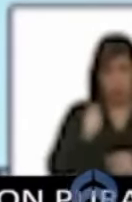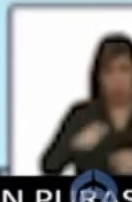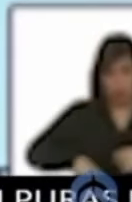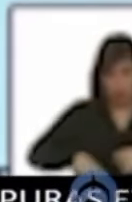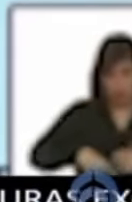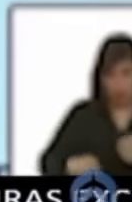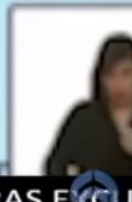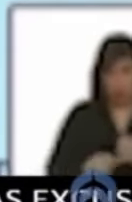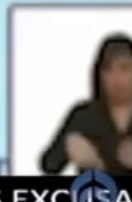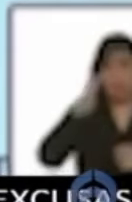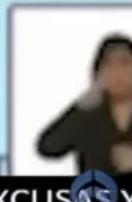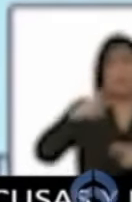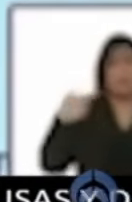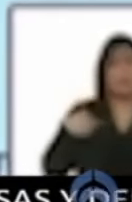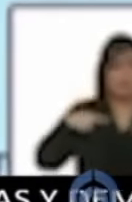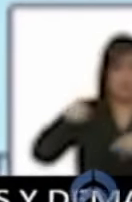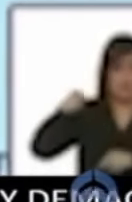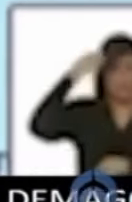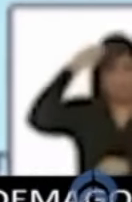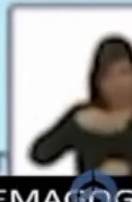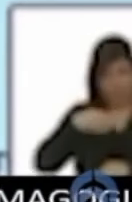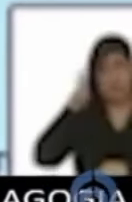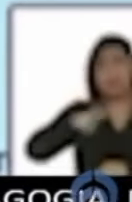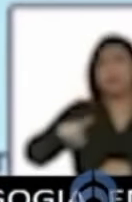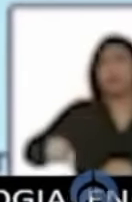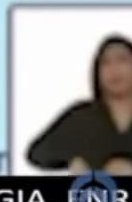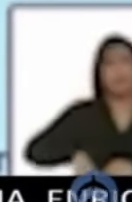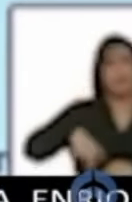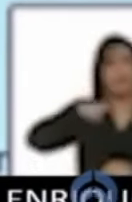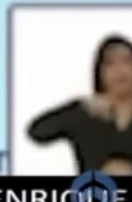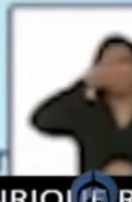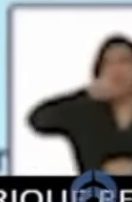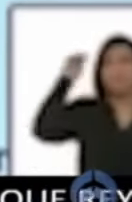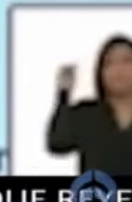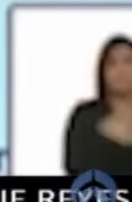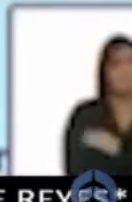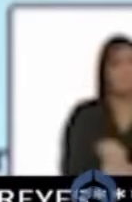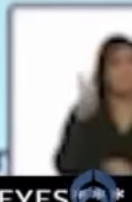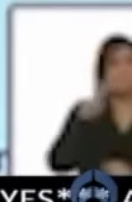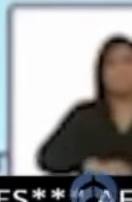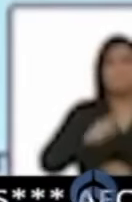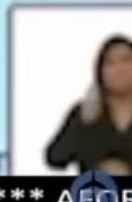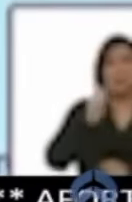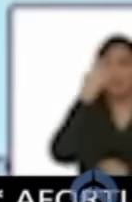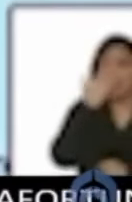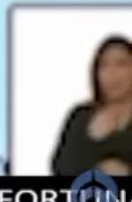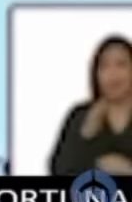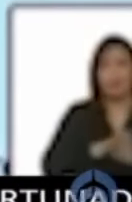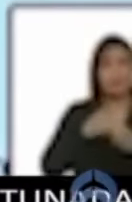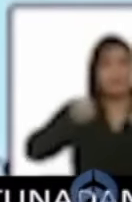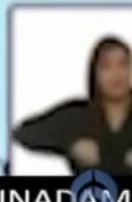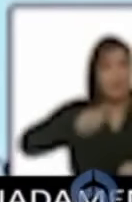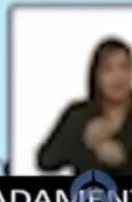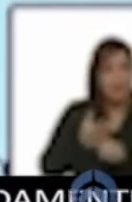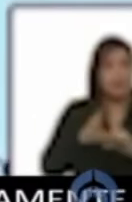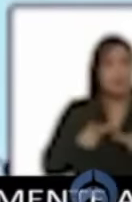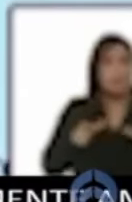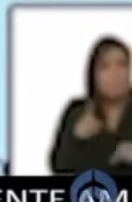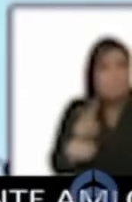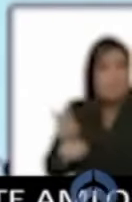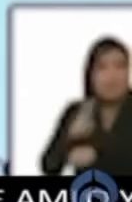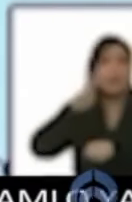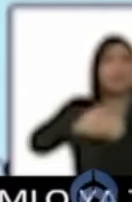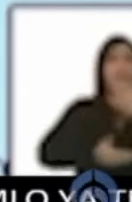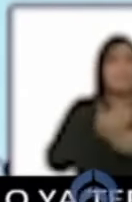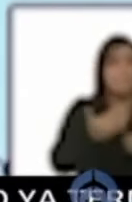el actual gobierno representado aquí por Alejandra Barrales, es un gobierno fallido. Nos falló en seguridad, nos falló en servicios